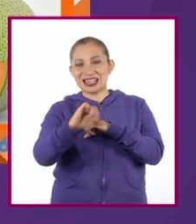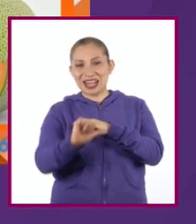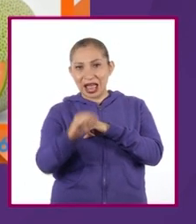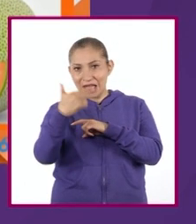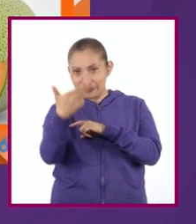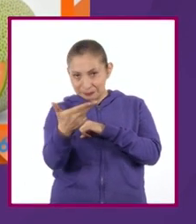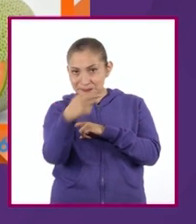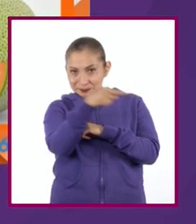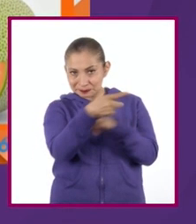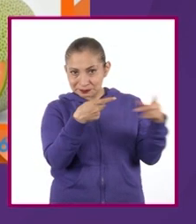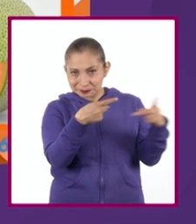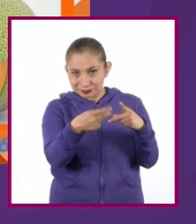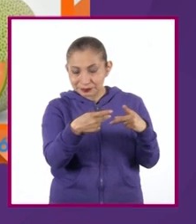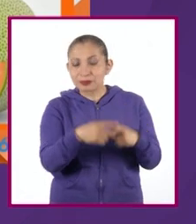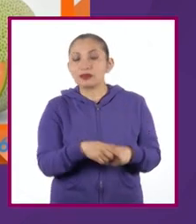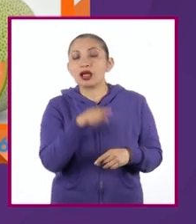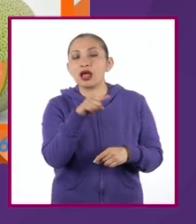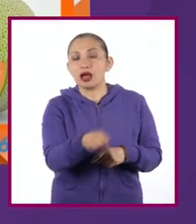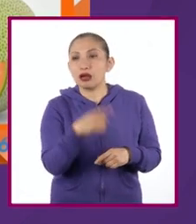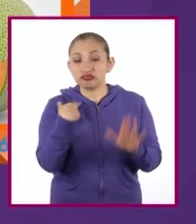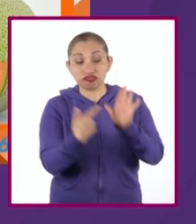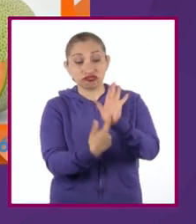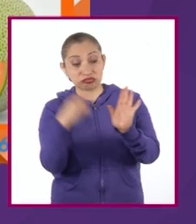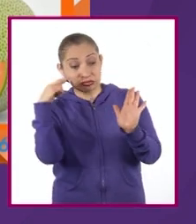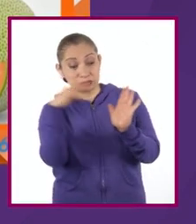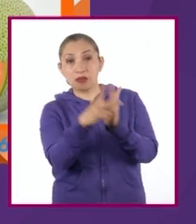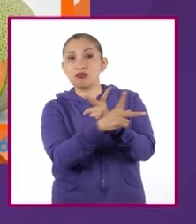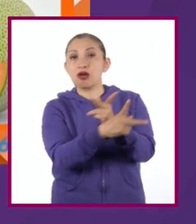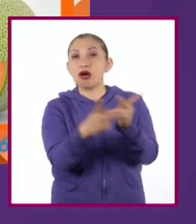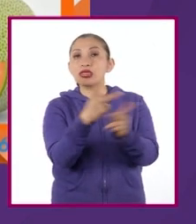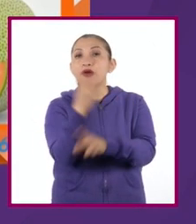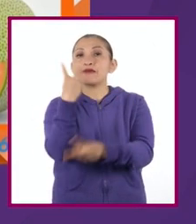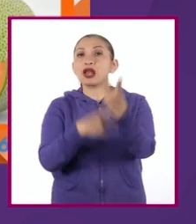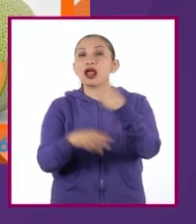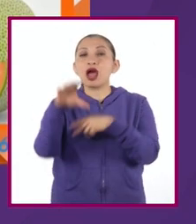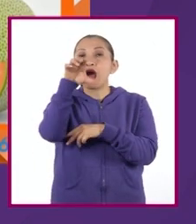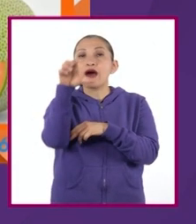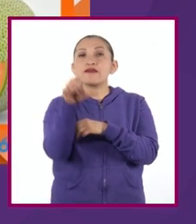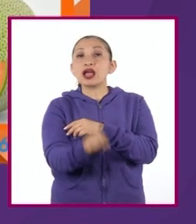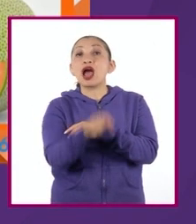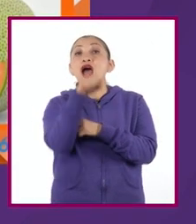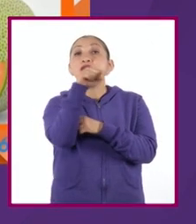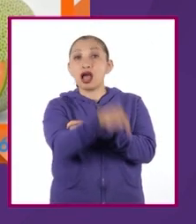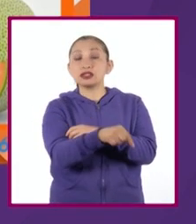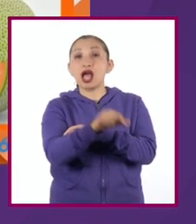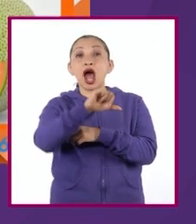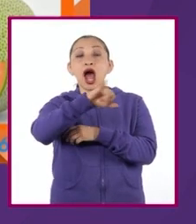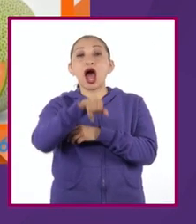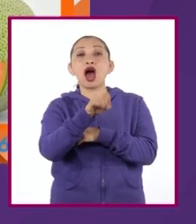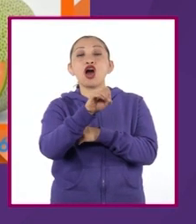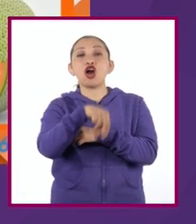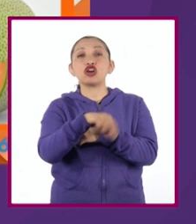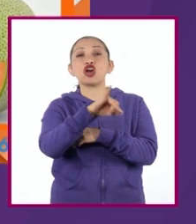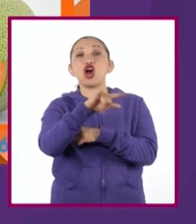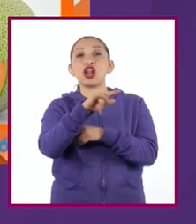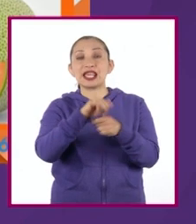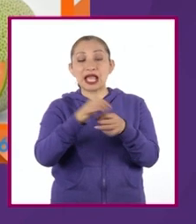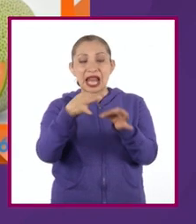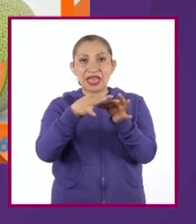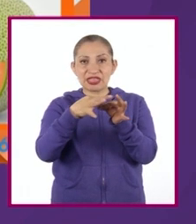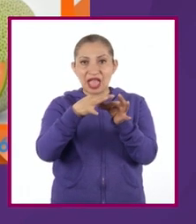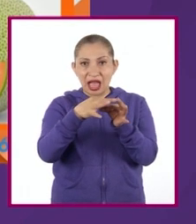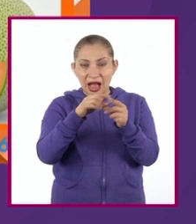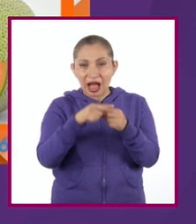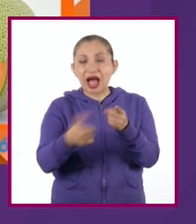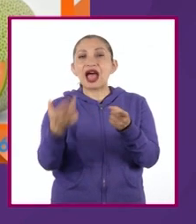e Historia, INAH, destacaron productos de origen africano como el ajonjolí, lenteja,